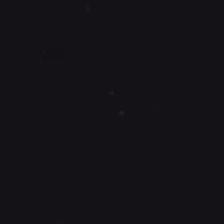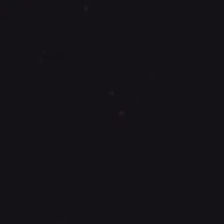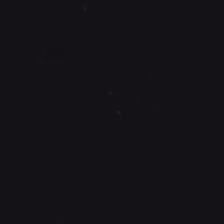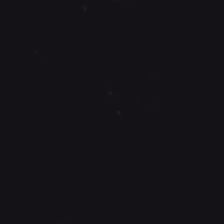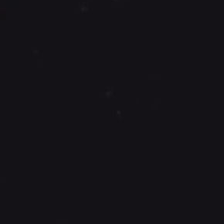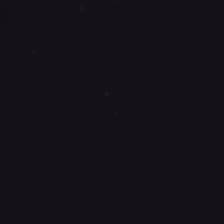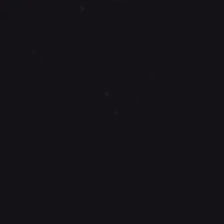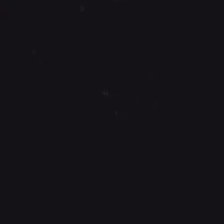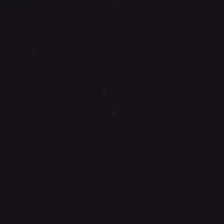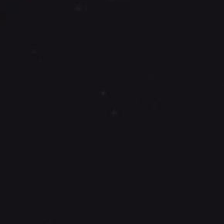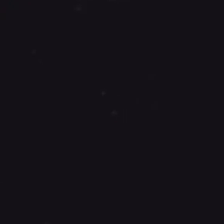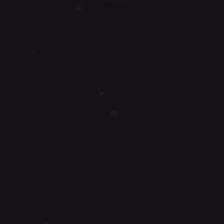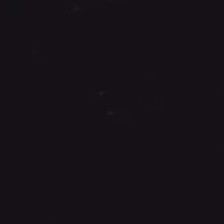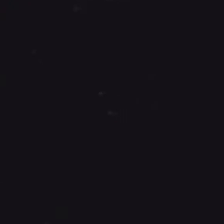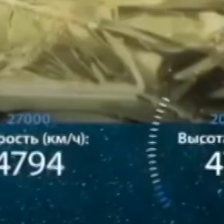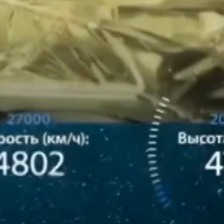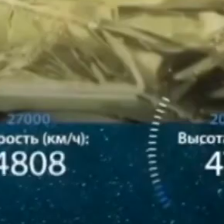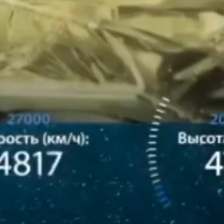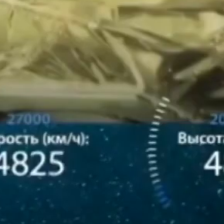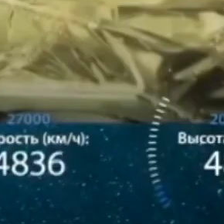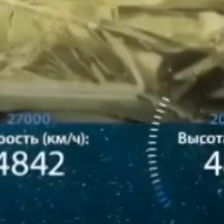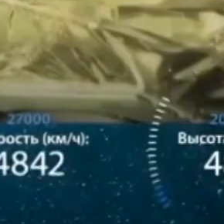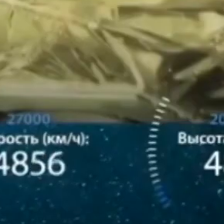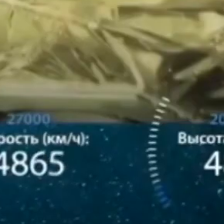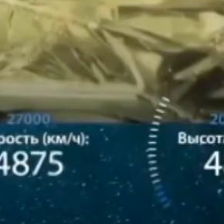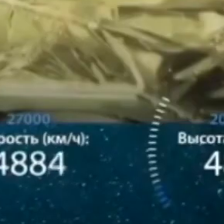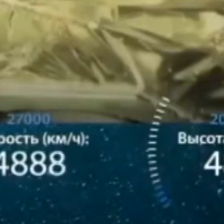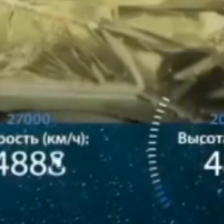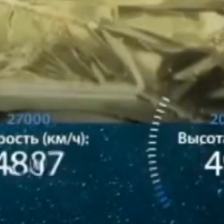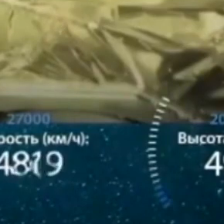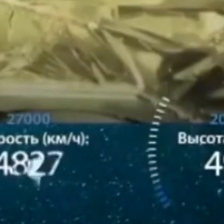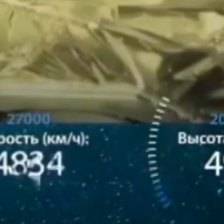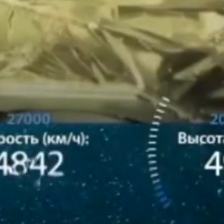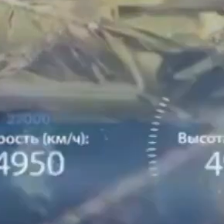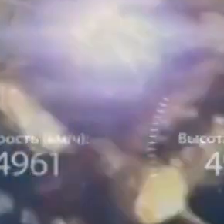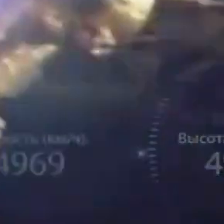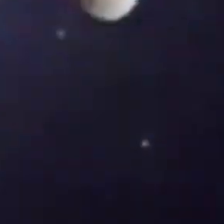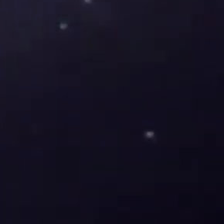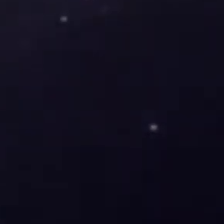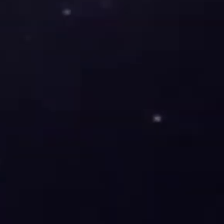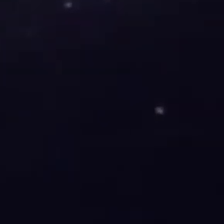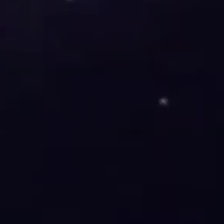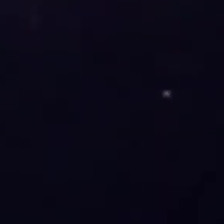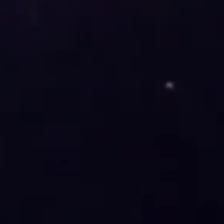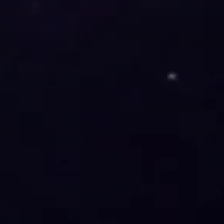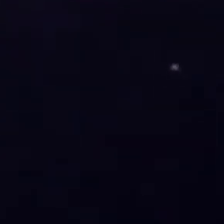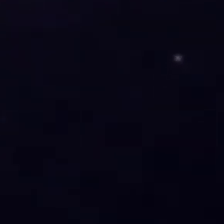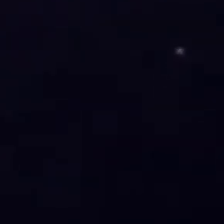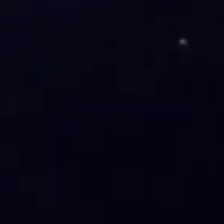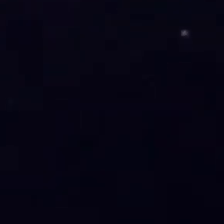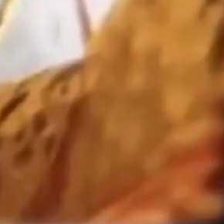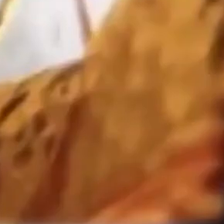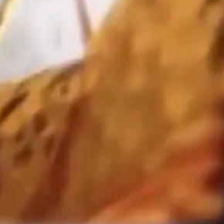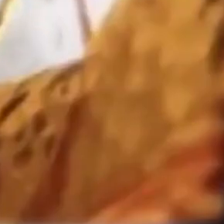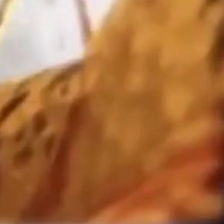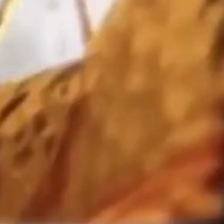Tierra durante sus 2 semanas de vida. Hace pocos días, la sonda Luna 25, lanzada por Rusia, colisionó contra la